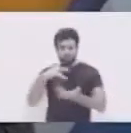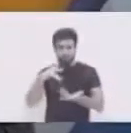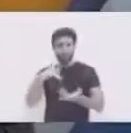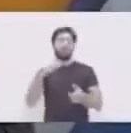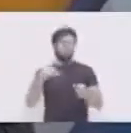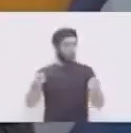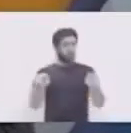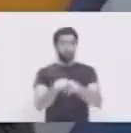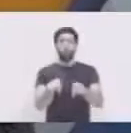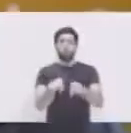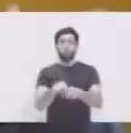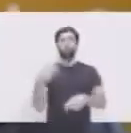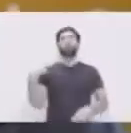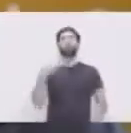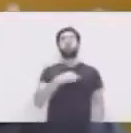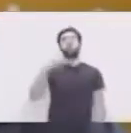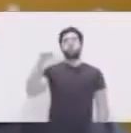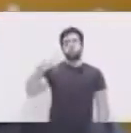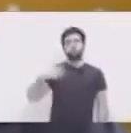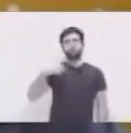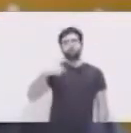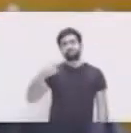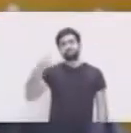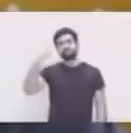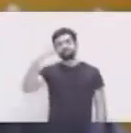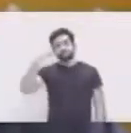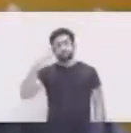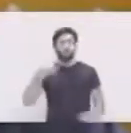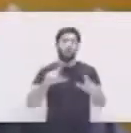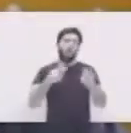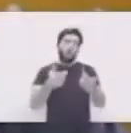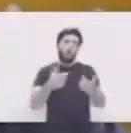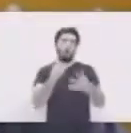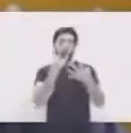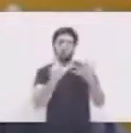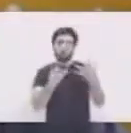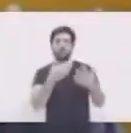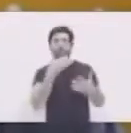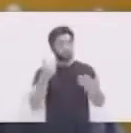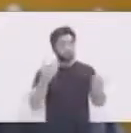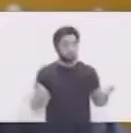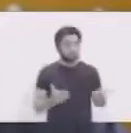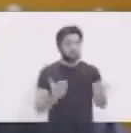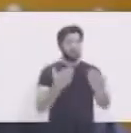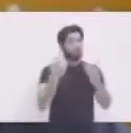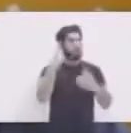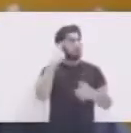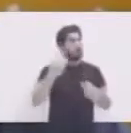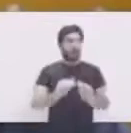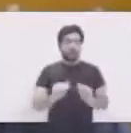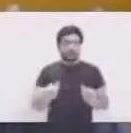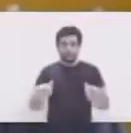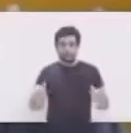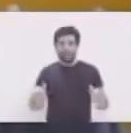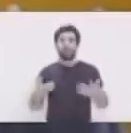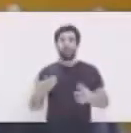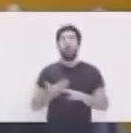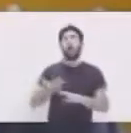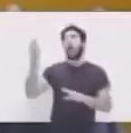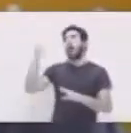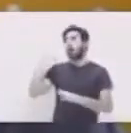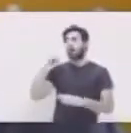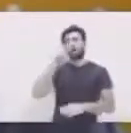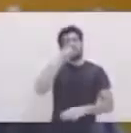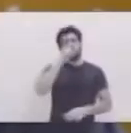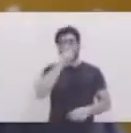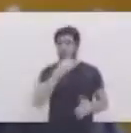Estos días tan especiales siempre nos gusta reflexionar sobre lo que se ha mejorado en la vida de los niños. Las cosas que tienen hoy los niños y que hace muchos